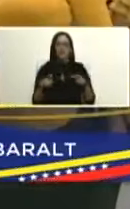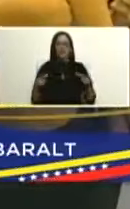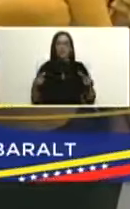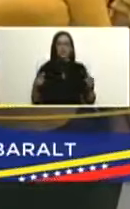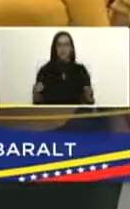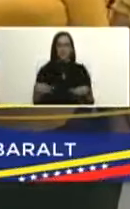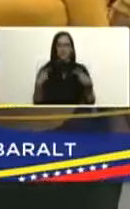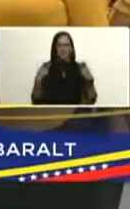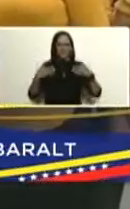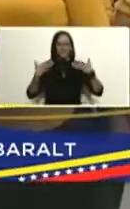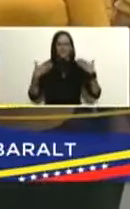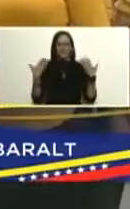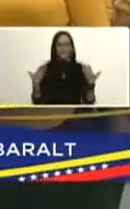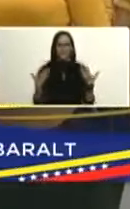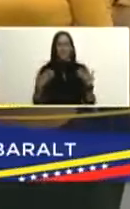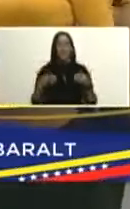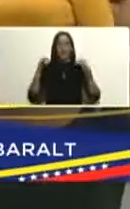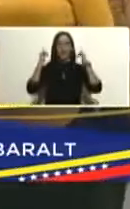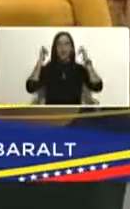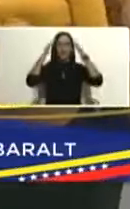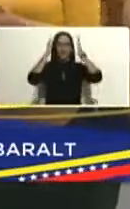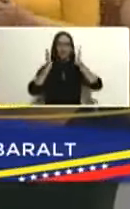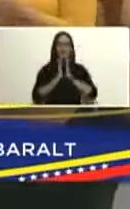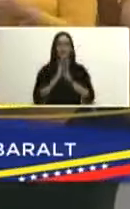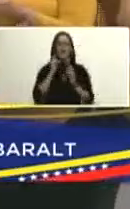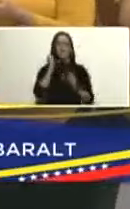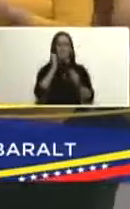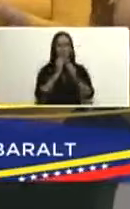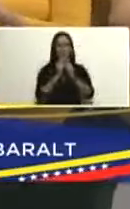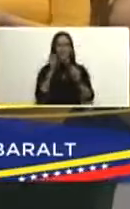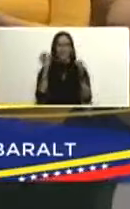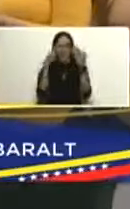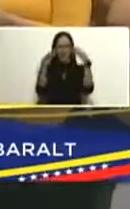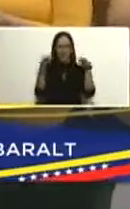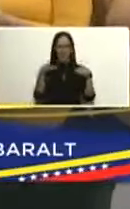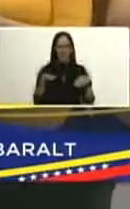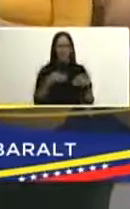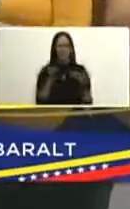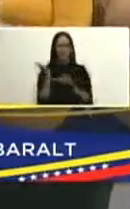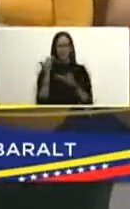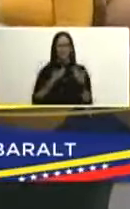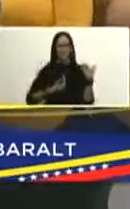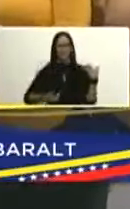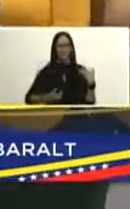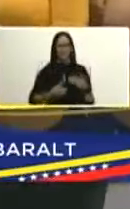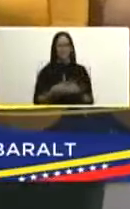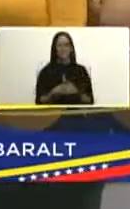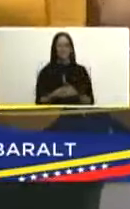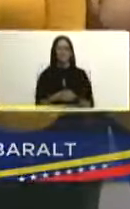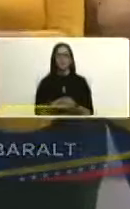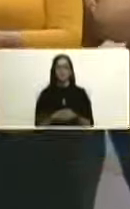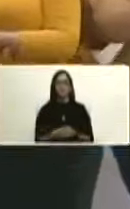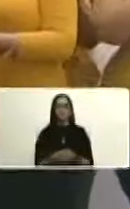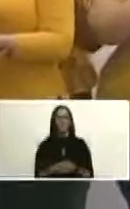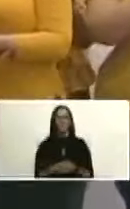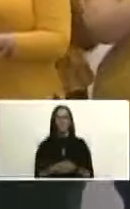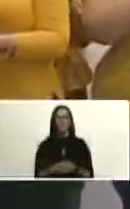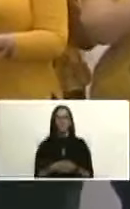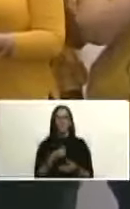y alegría la Feria de la Chinita y la esperanza de la Navidad. Adelante, presidente.